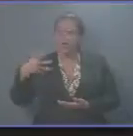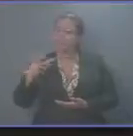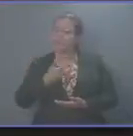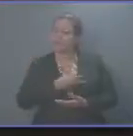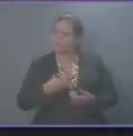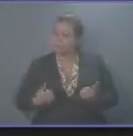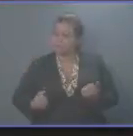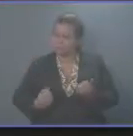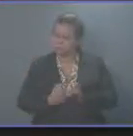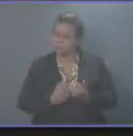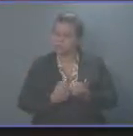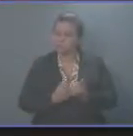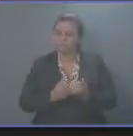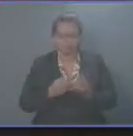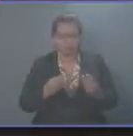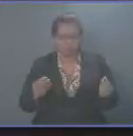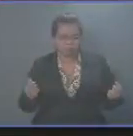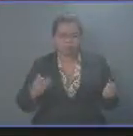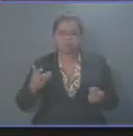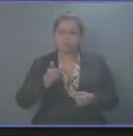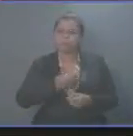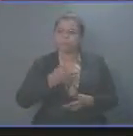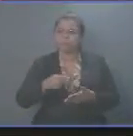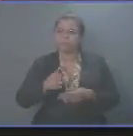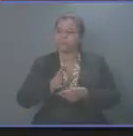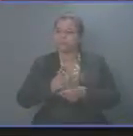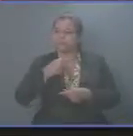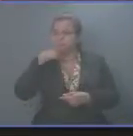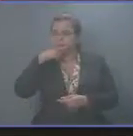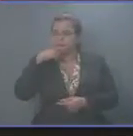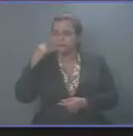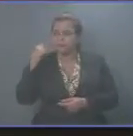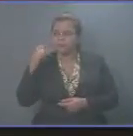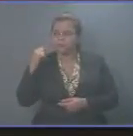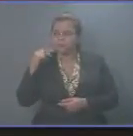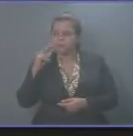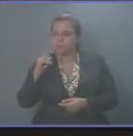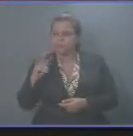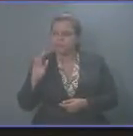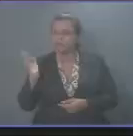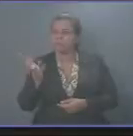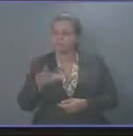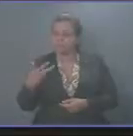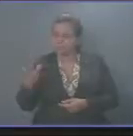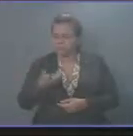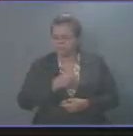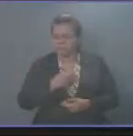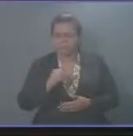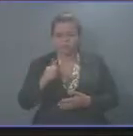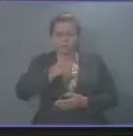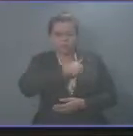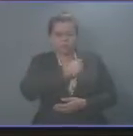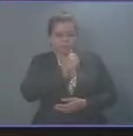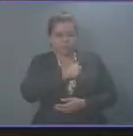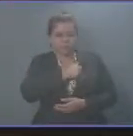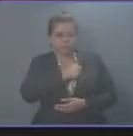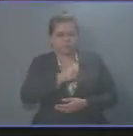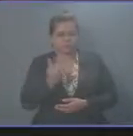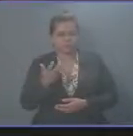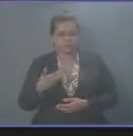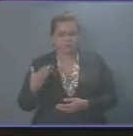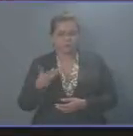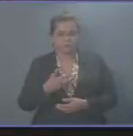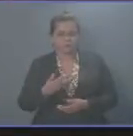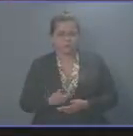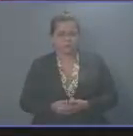la superación de este veto como grupo parlamentario del FMLN, haciendo uso de nuestro rol, de nuestras